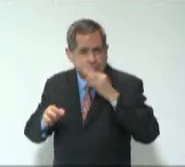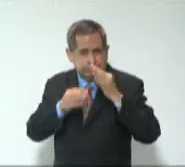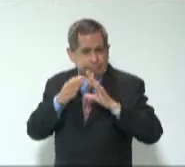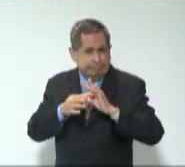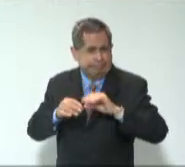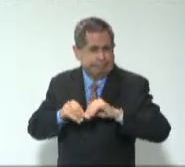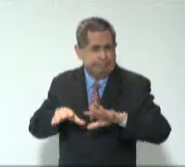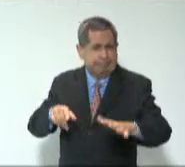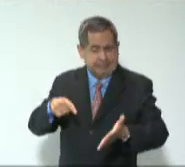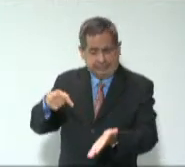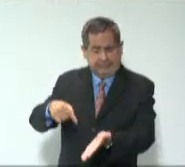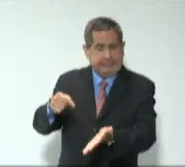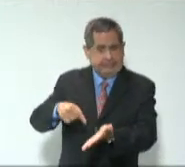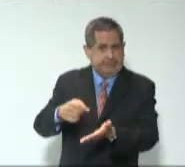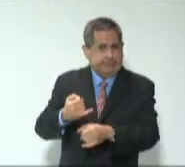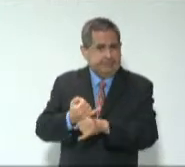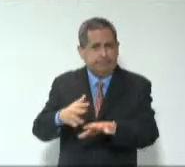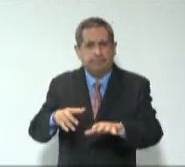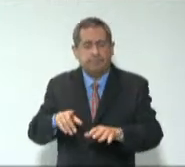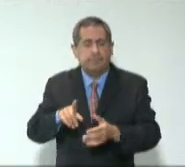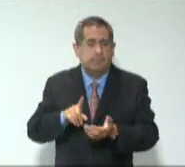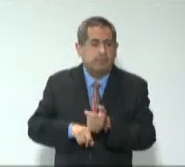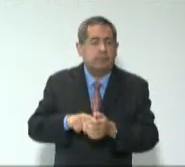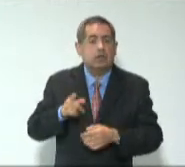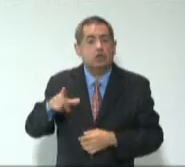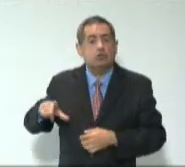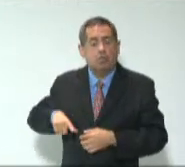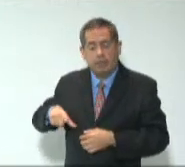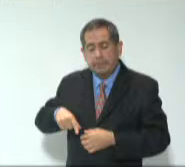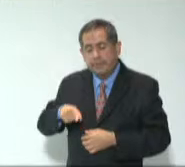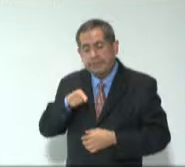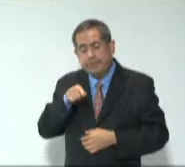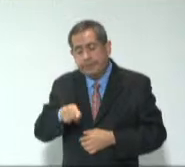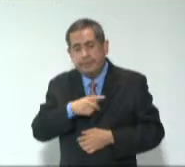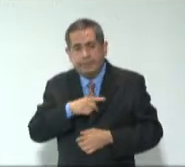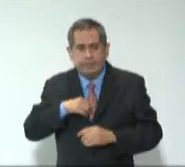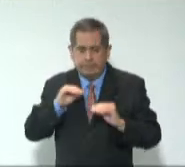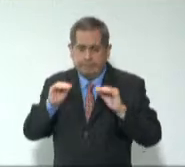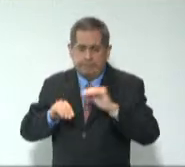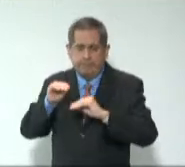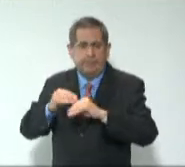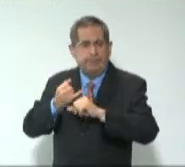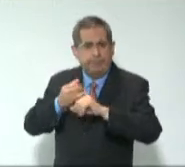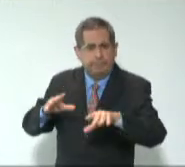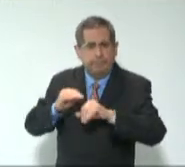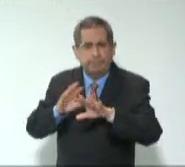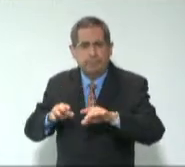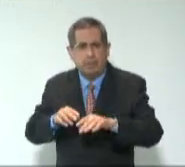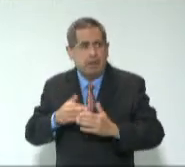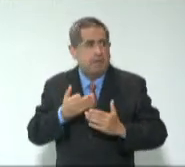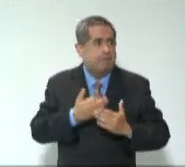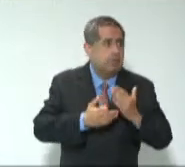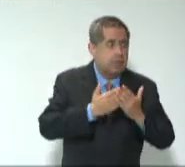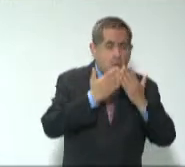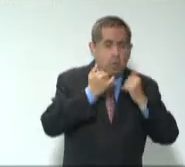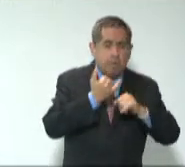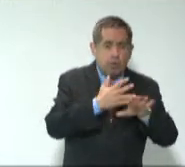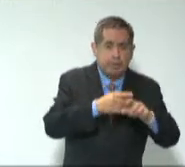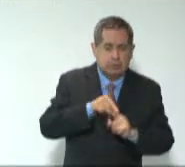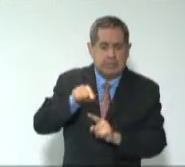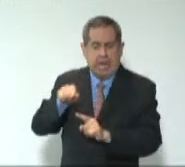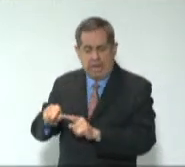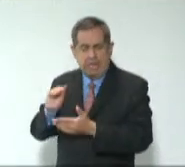tecnologías digitales comoo los gobiernos podían empezar a llenar vacíos existentes